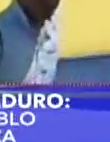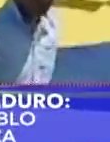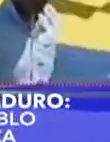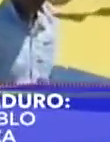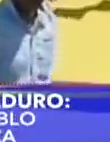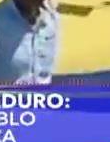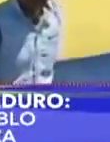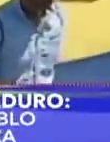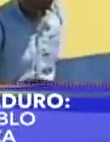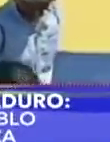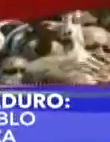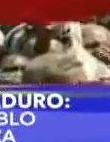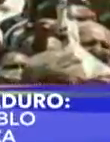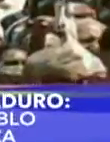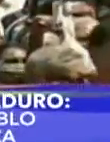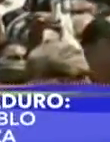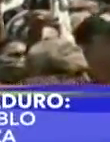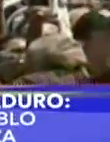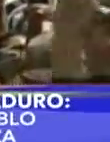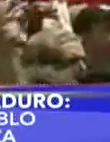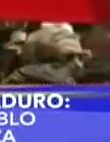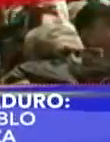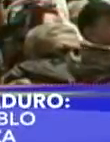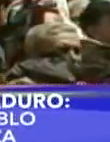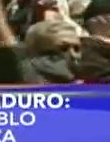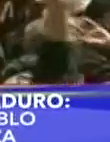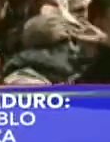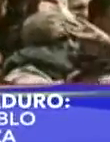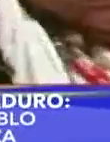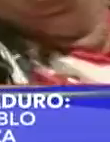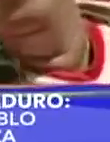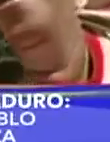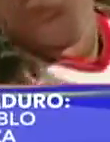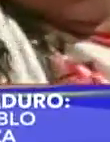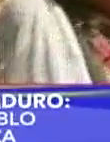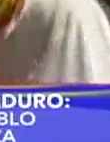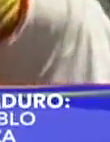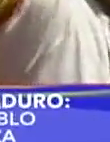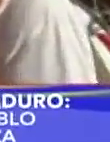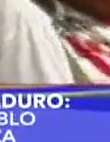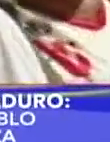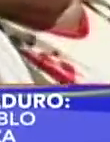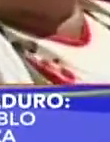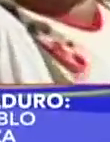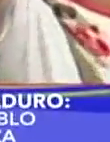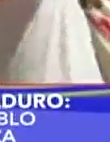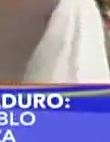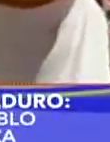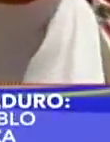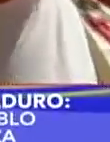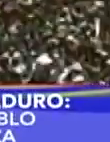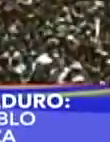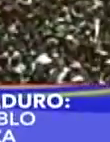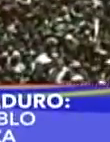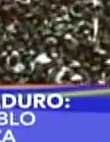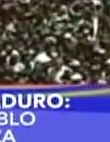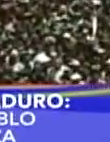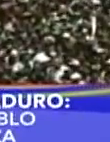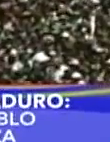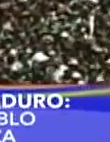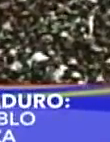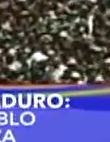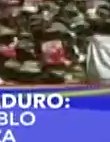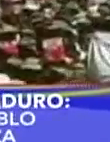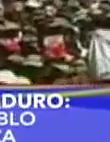llamado al pueblo. Máxima moral, máxima movilización, máxima conciencia que la victoria nos